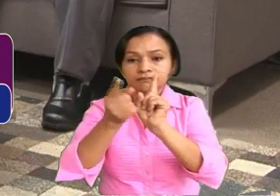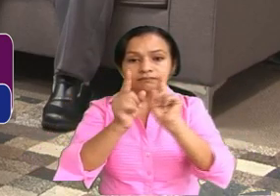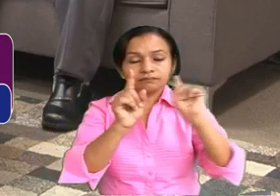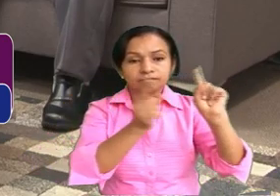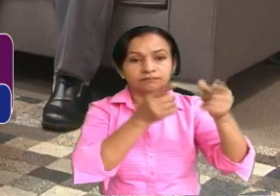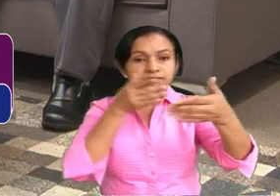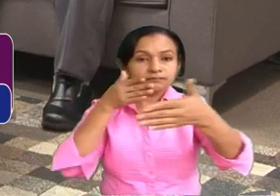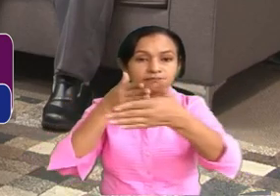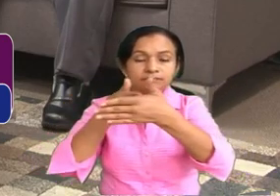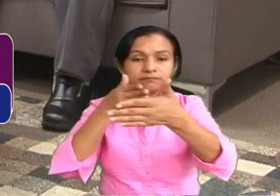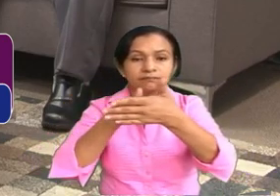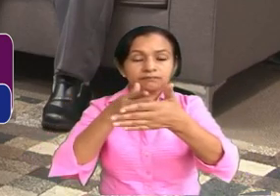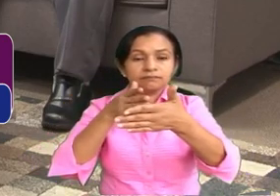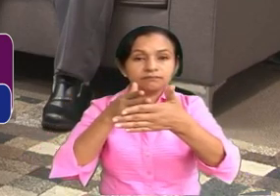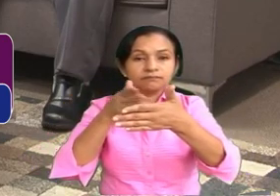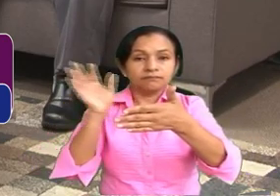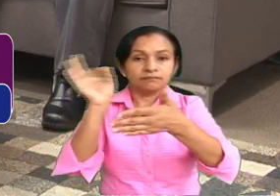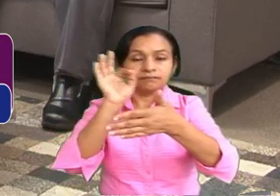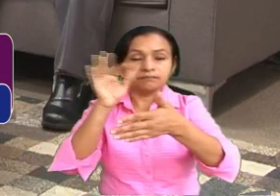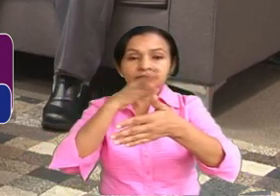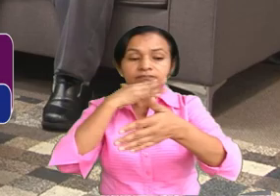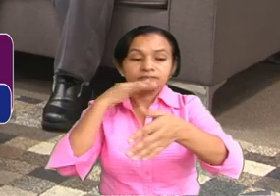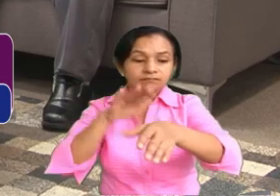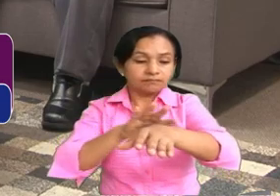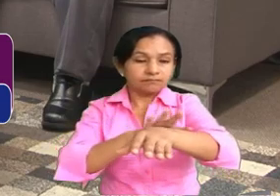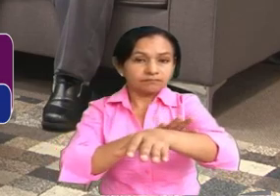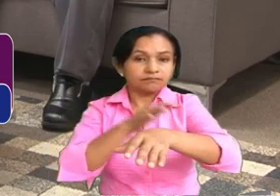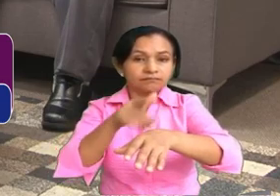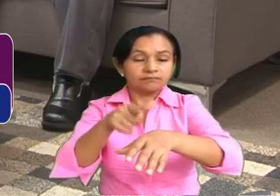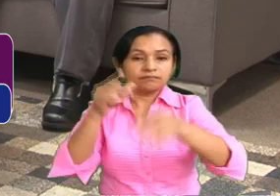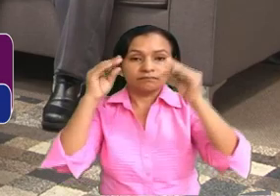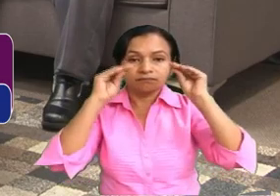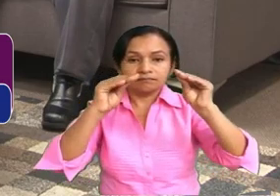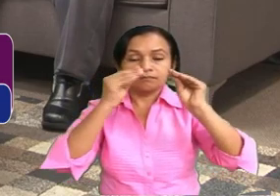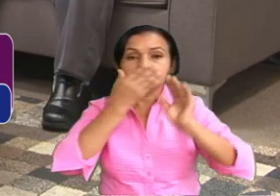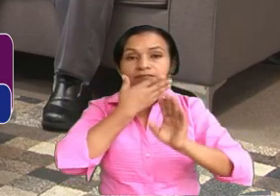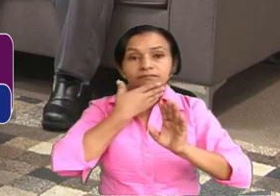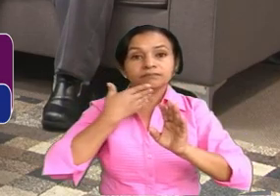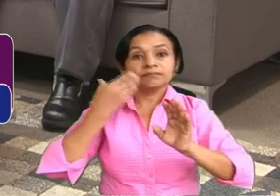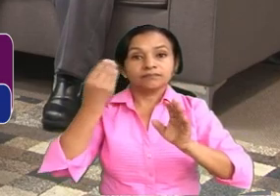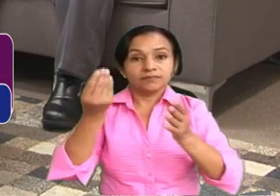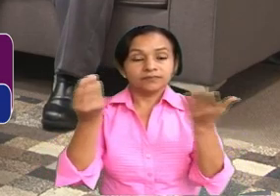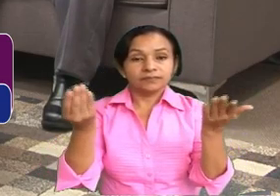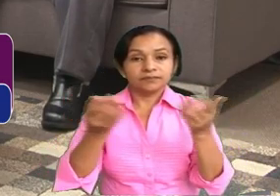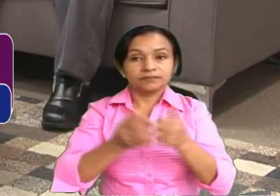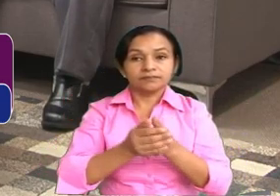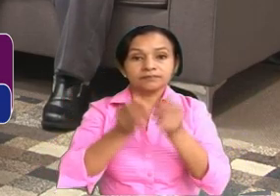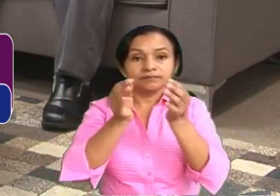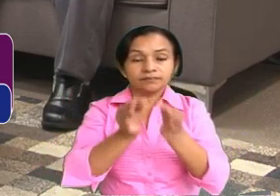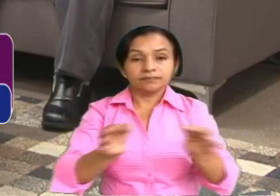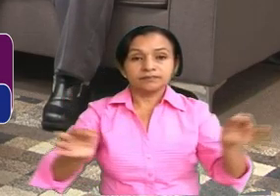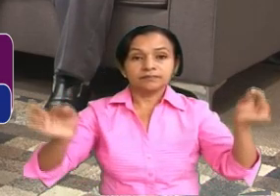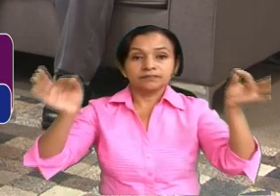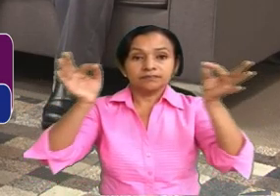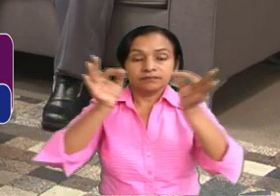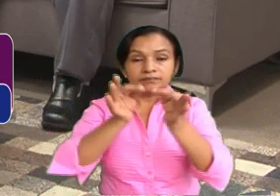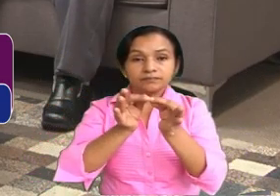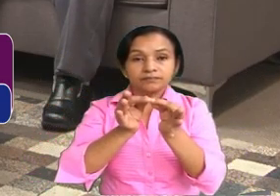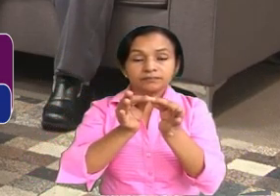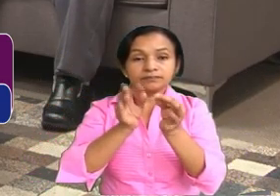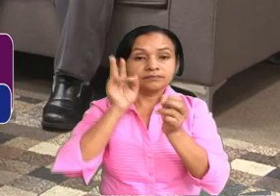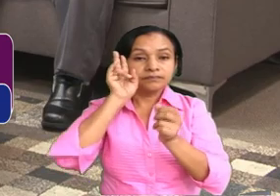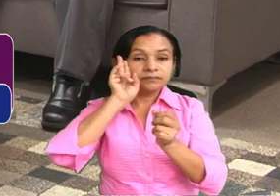barreras raciales en la parte educativa con nuestros jóvenes. Y eso es importante, y por eso vemos que